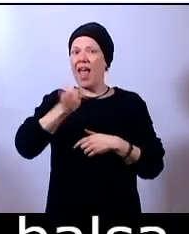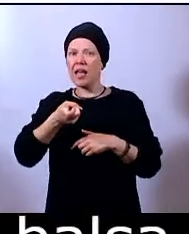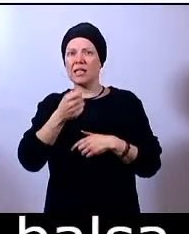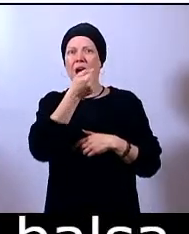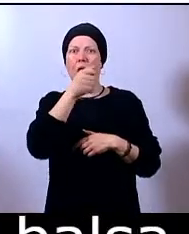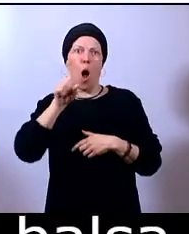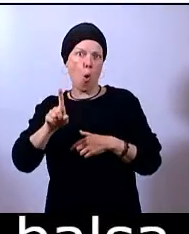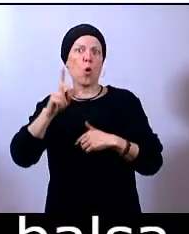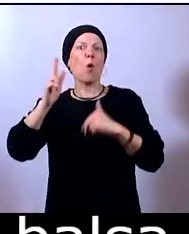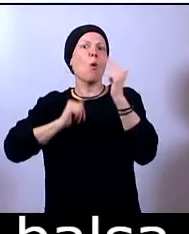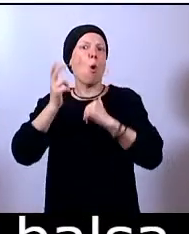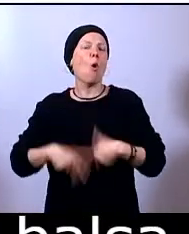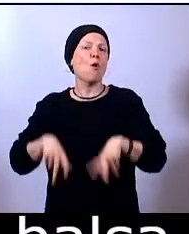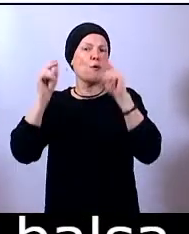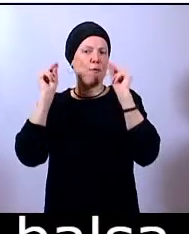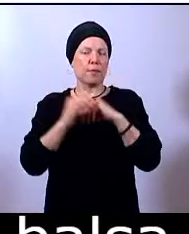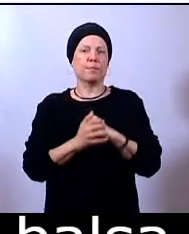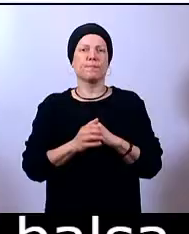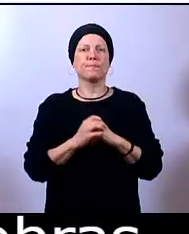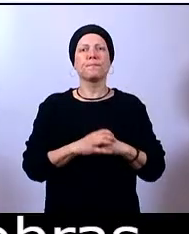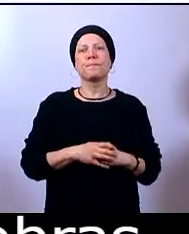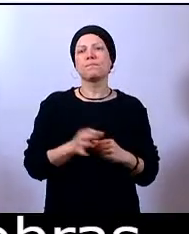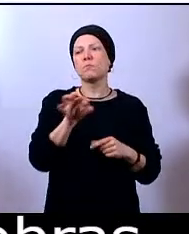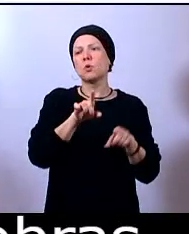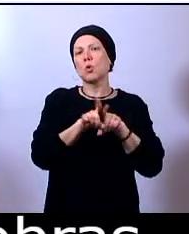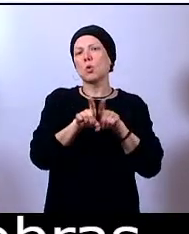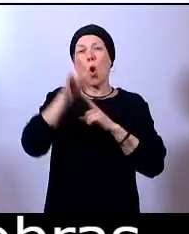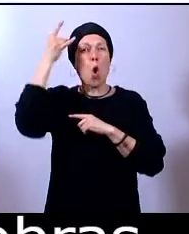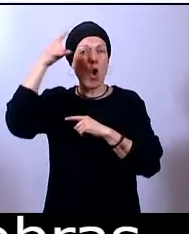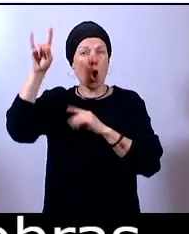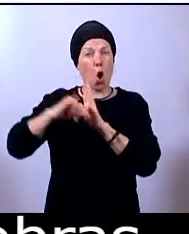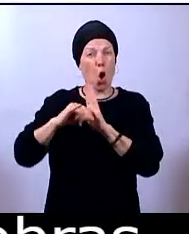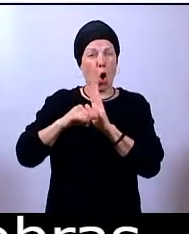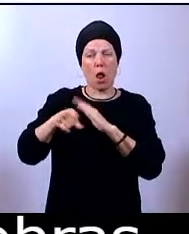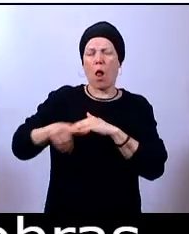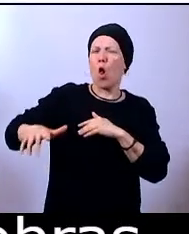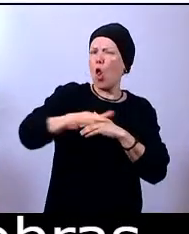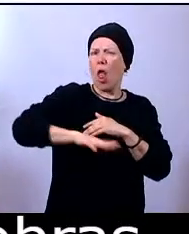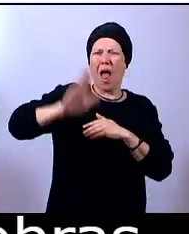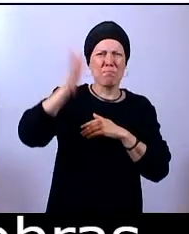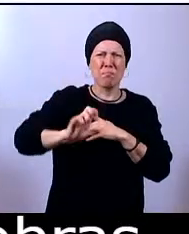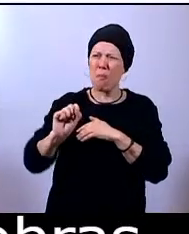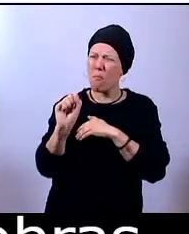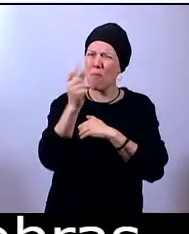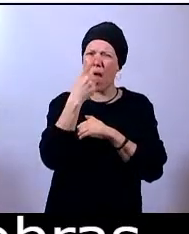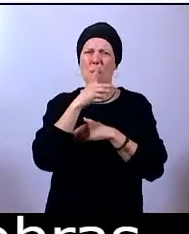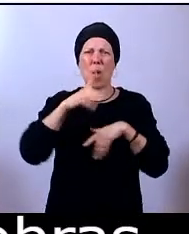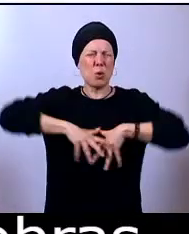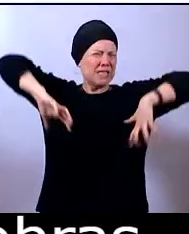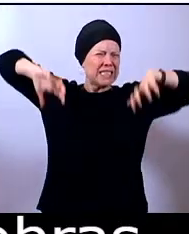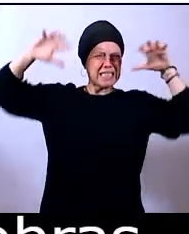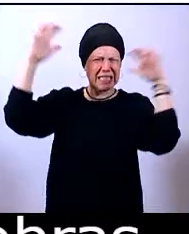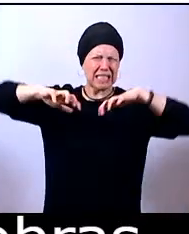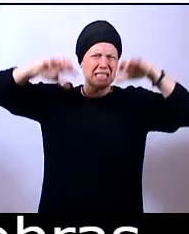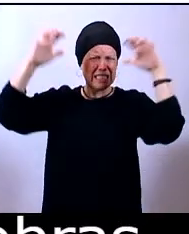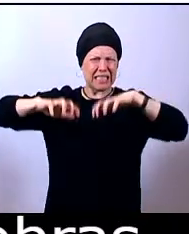en el punto kilométrico 84 de la vía, a la altura de Coria, que es la zona más afectada por las abundantes lluvias que